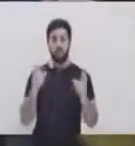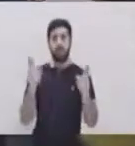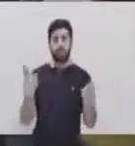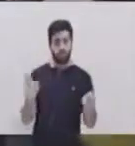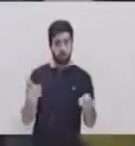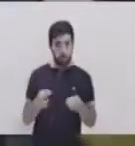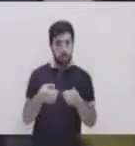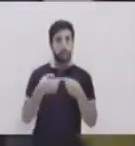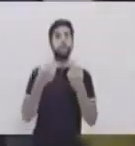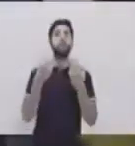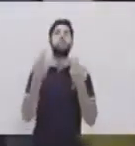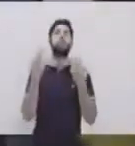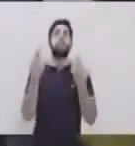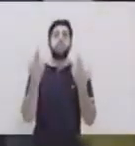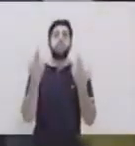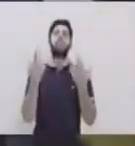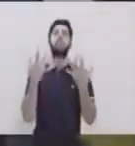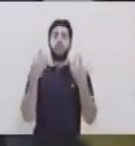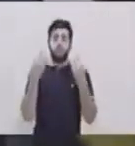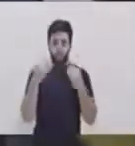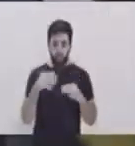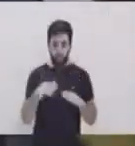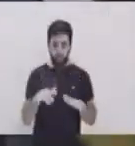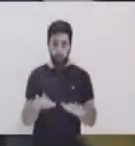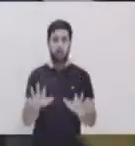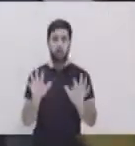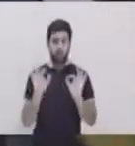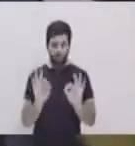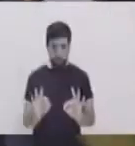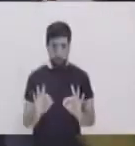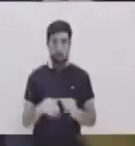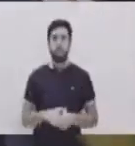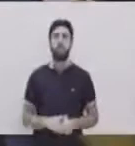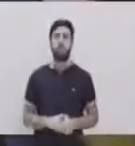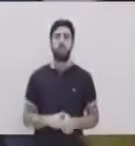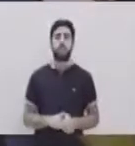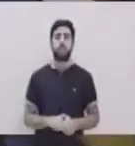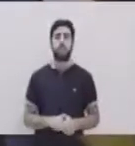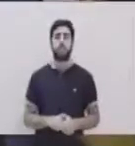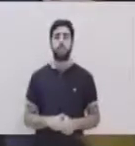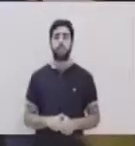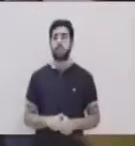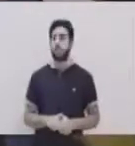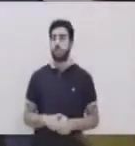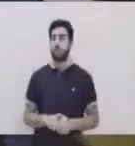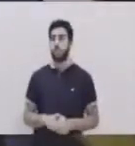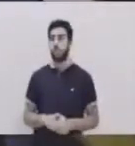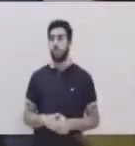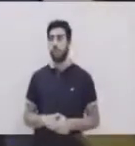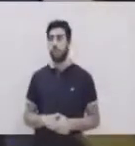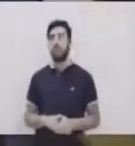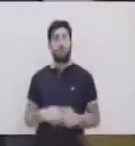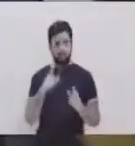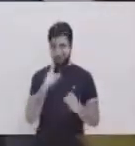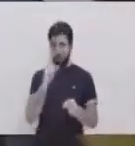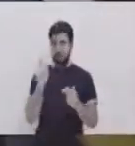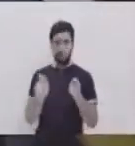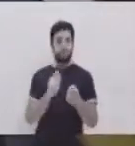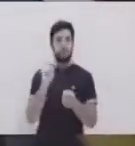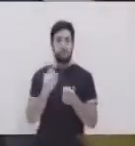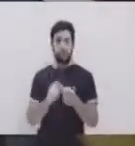Inhalar. Exhala. Muy bien. Así